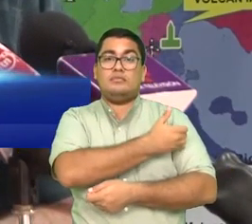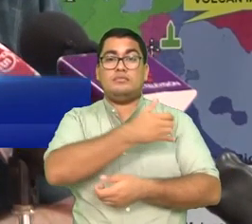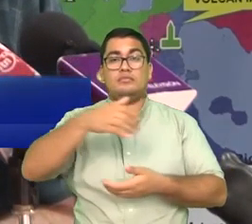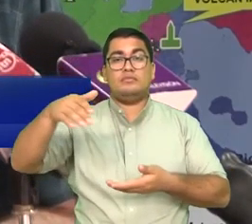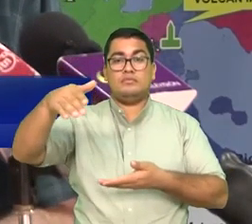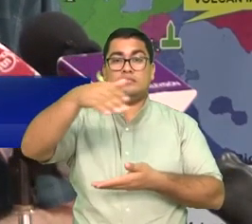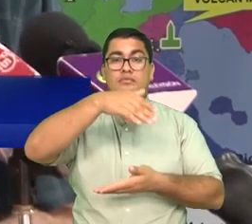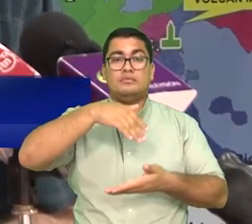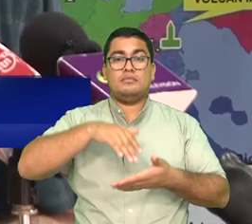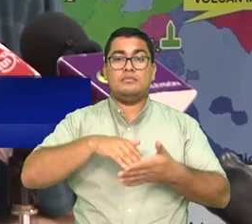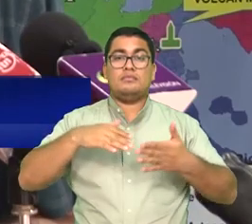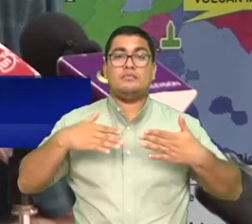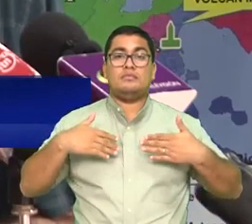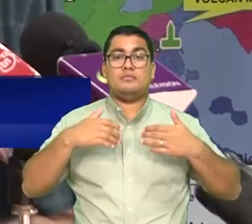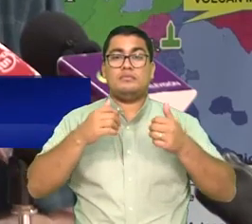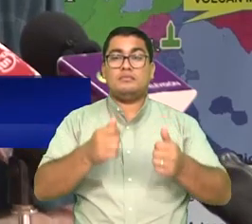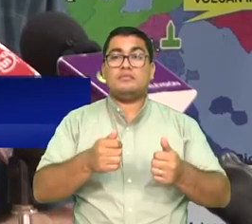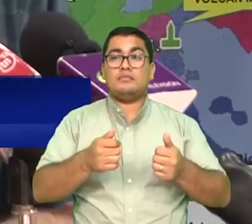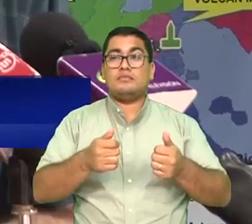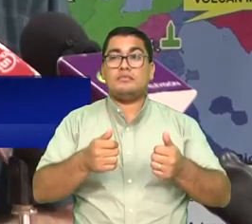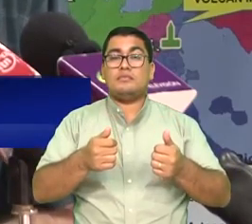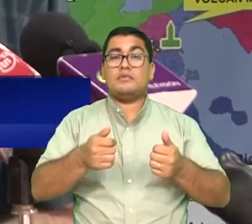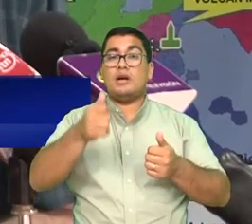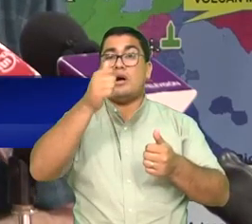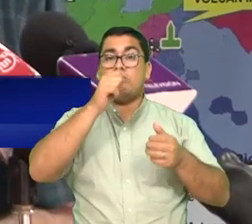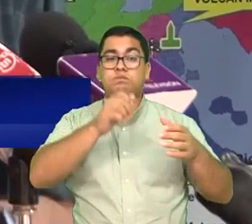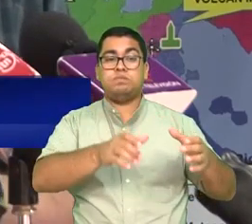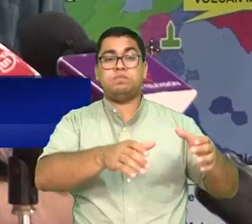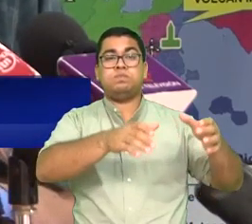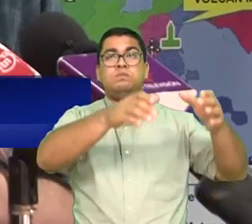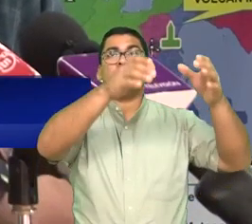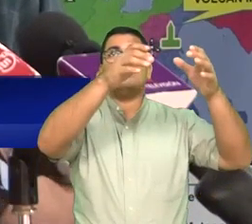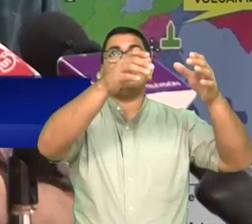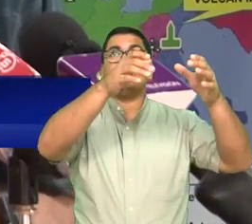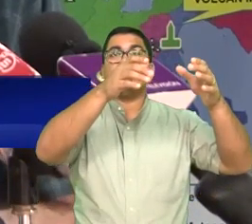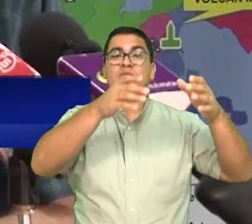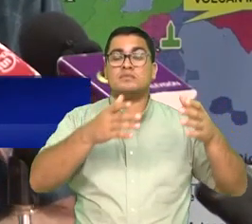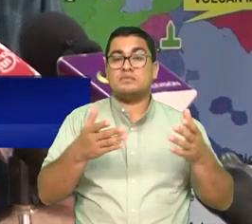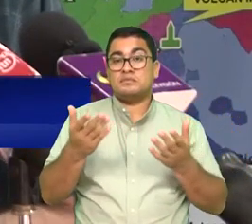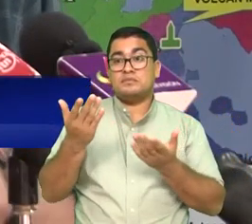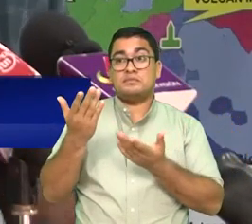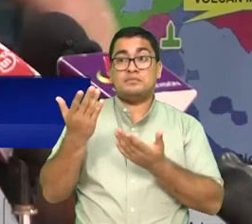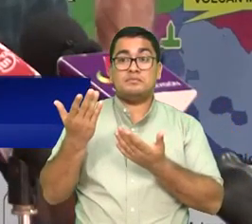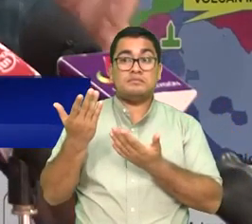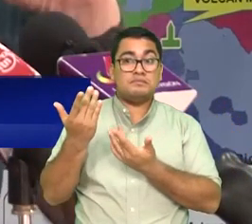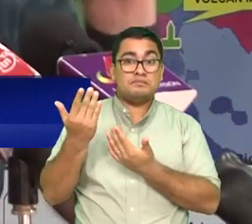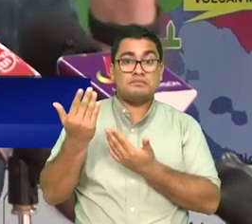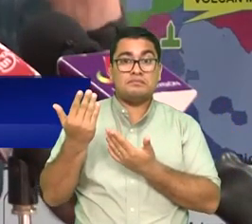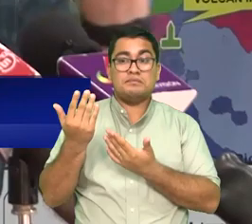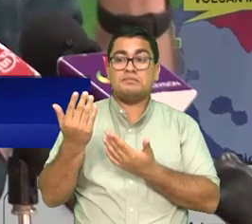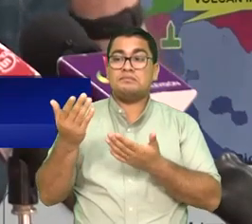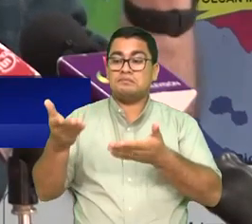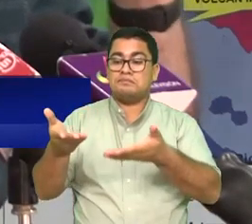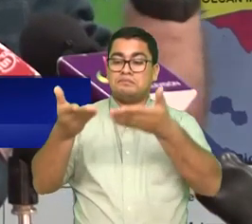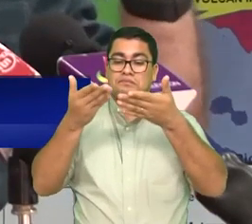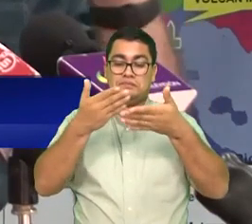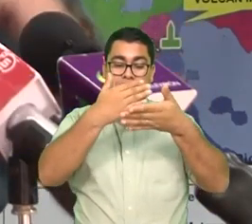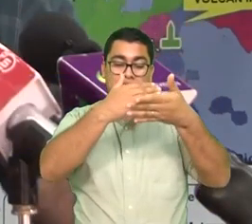salud y estaciones de bombeo de agua. Entonces, ahorita entrando acá, ya me estaban pasando las